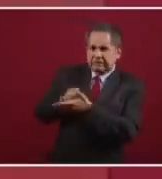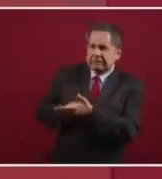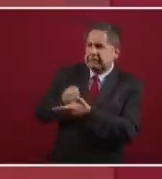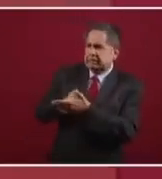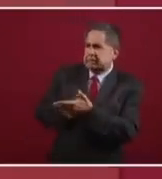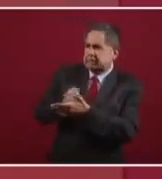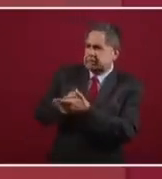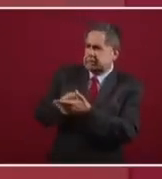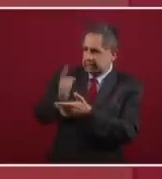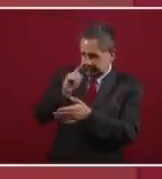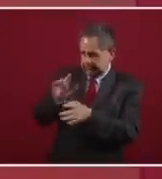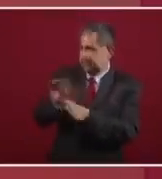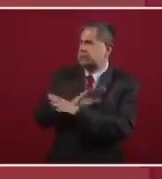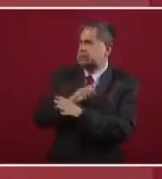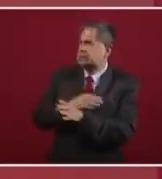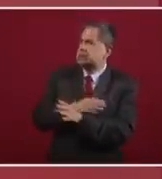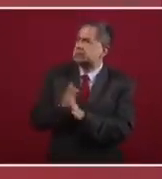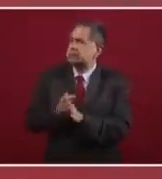nos hacen